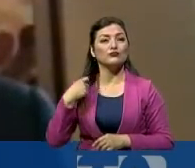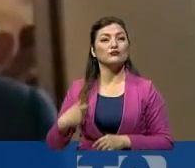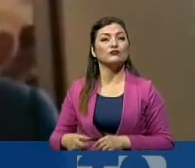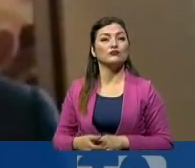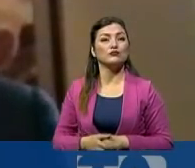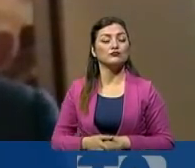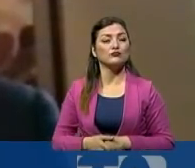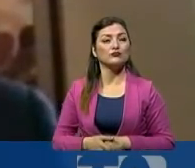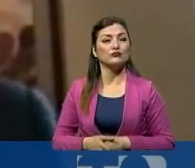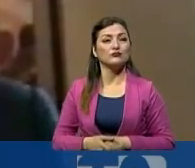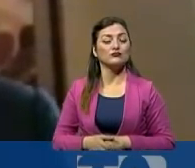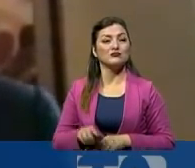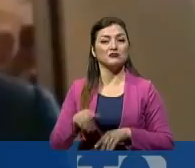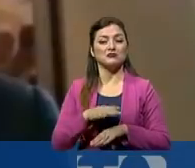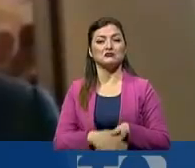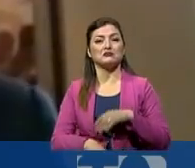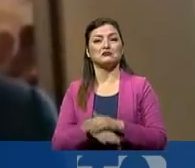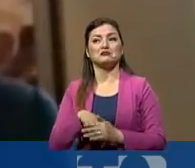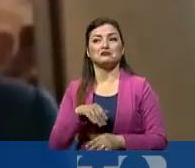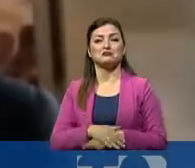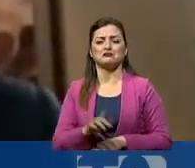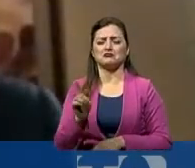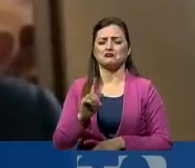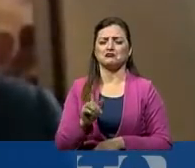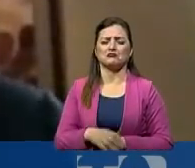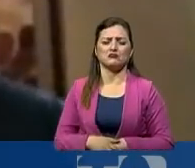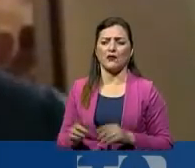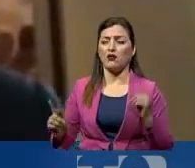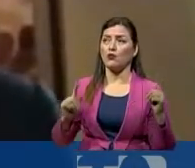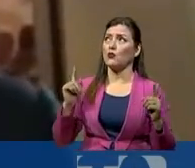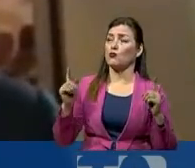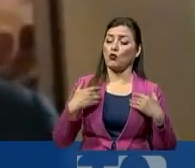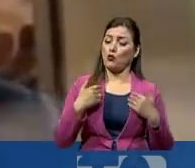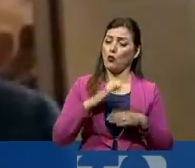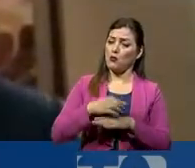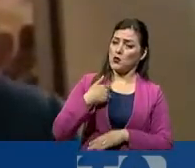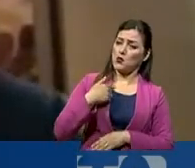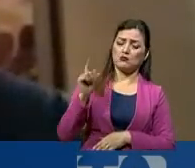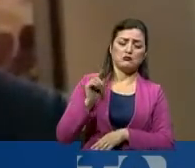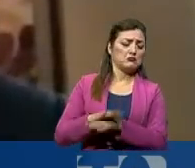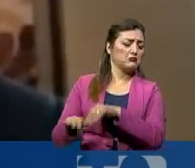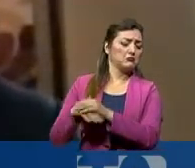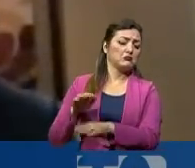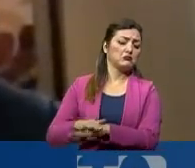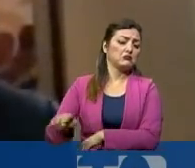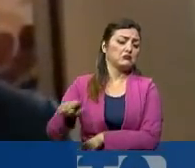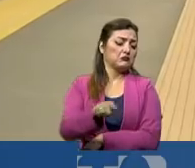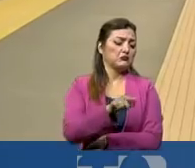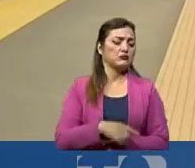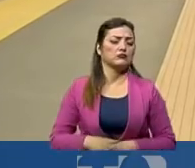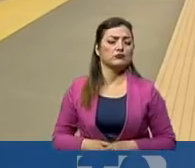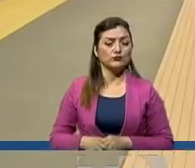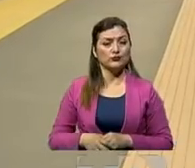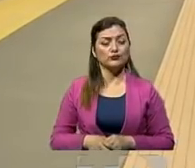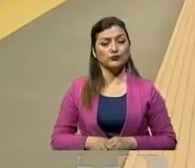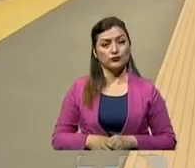que simplemente lavarse las manos, decir que uno no tiene responsabilidad o derivar esa responsabilidad a terceras personas.